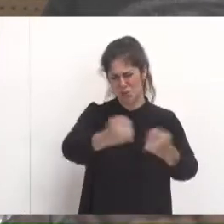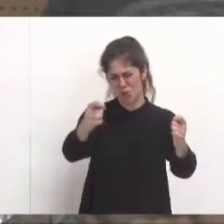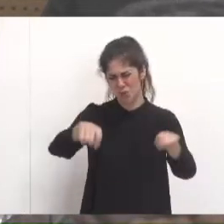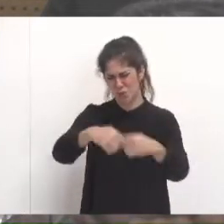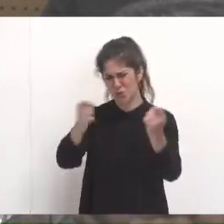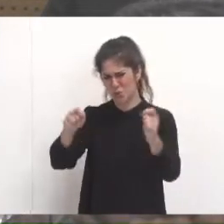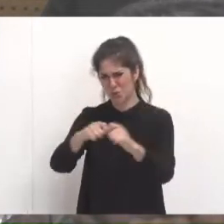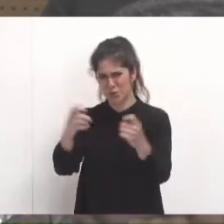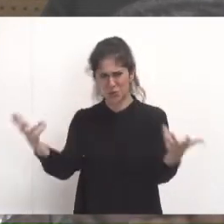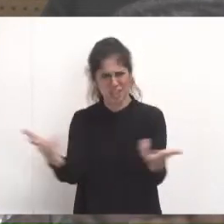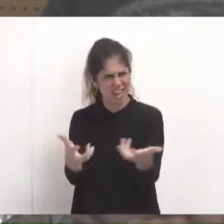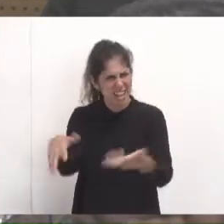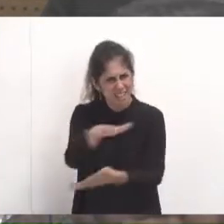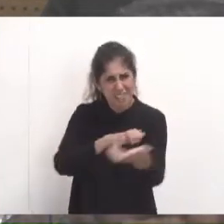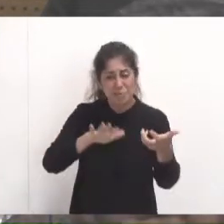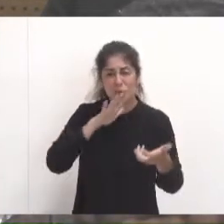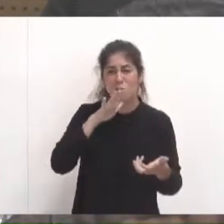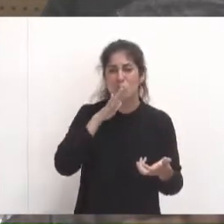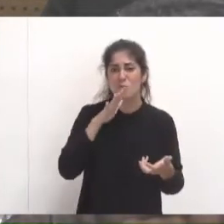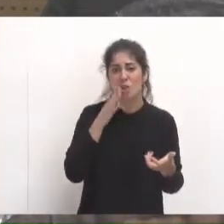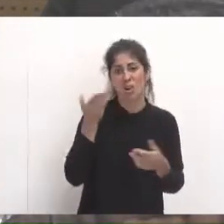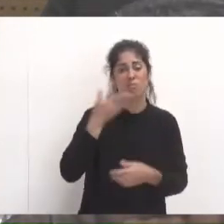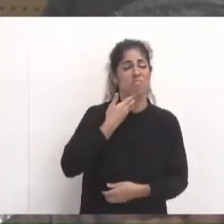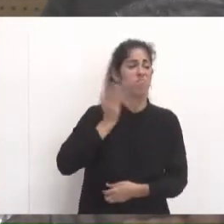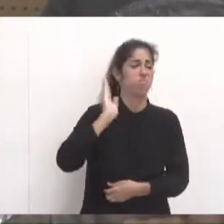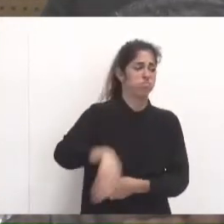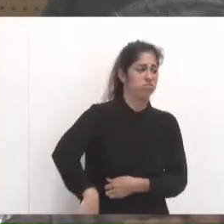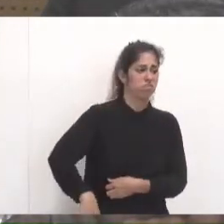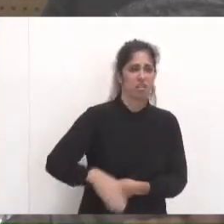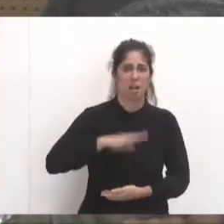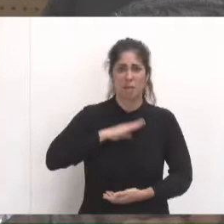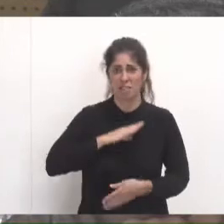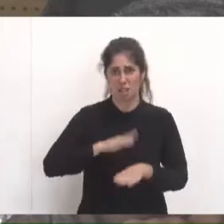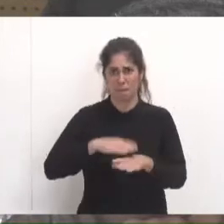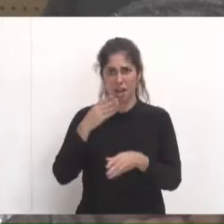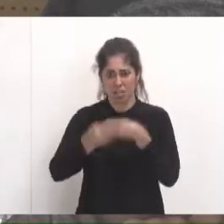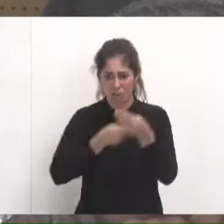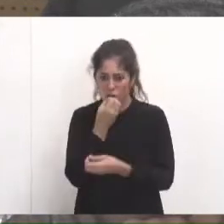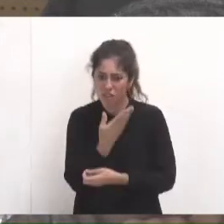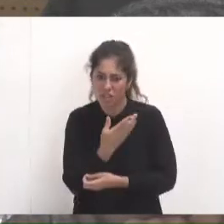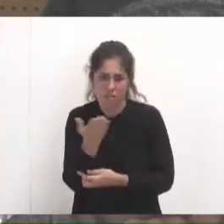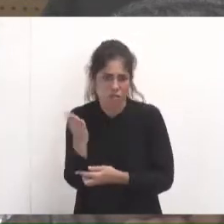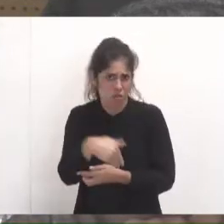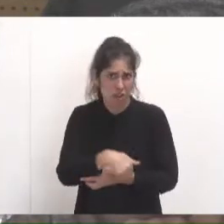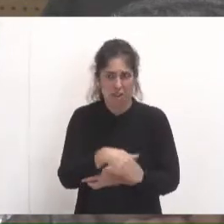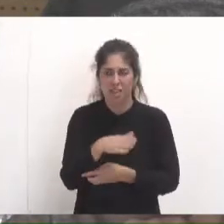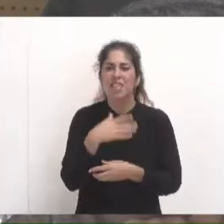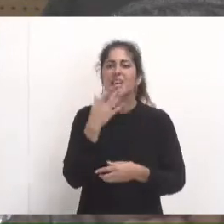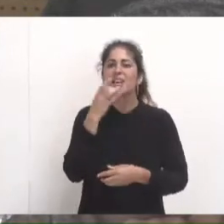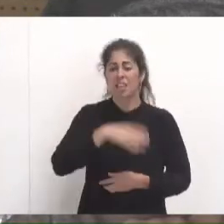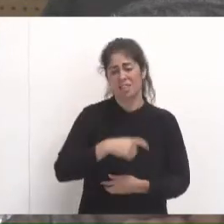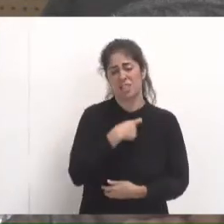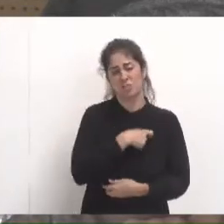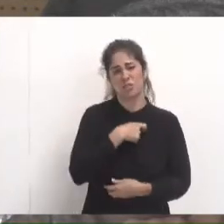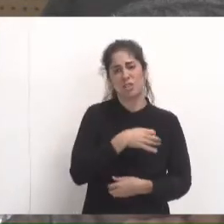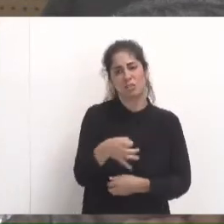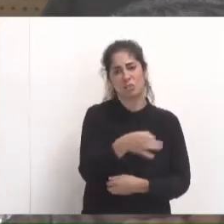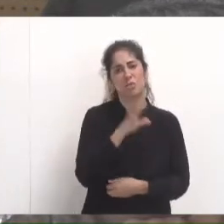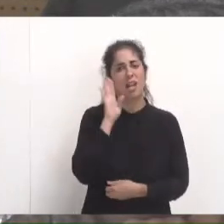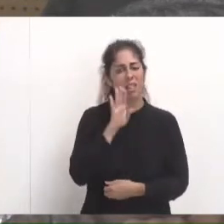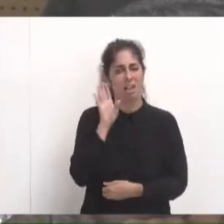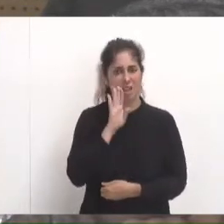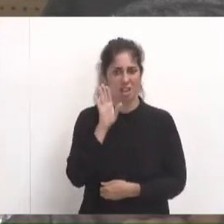la ineptitud y, sobre todo, por la irresponsabilidad del Consejo Insular de Aguas. El Consejo Insular de Aguas tiene atribuida, entre otras,